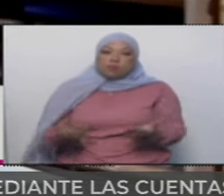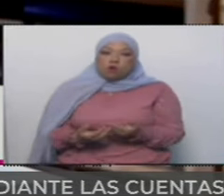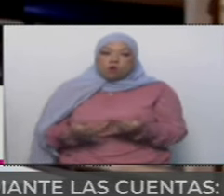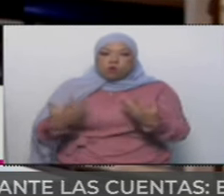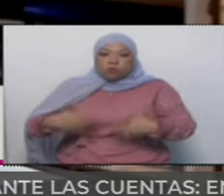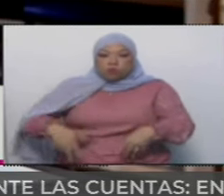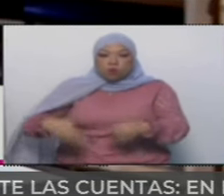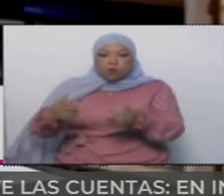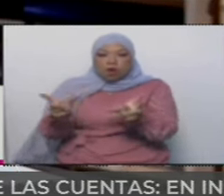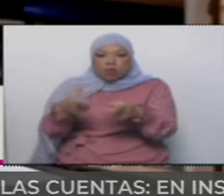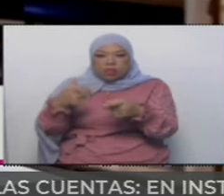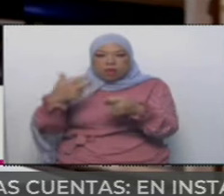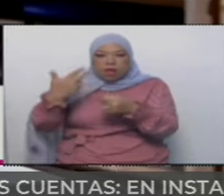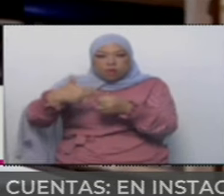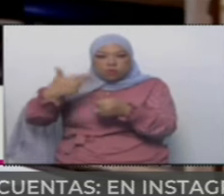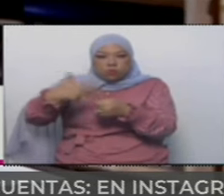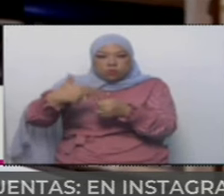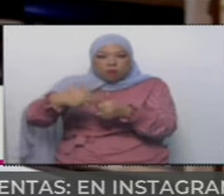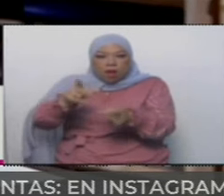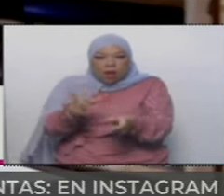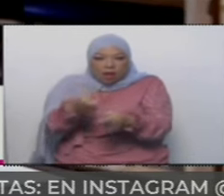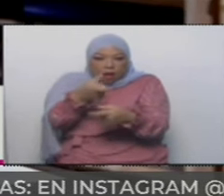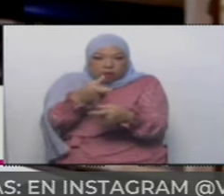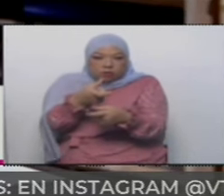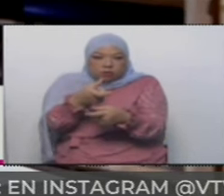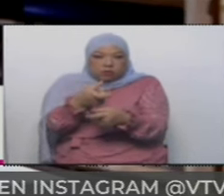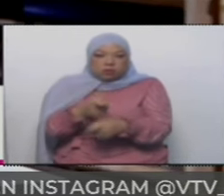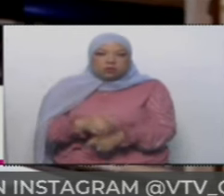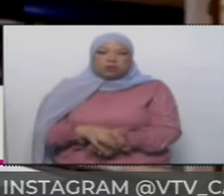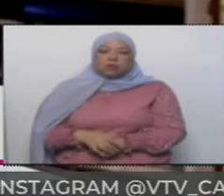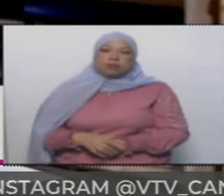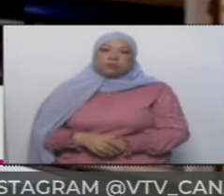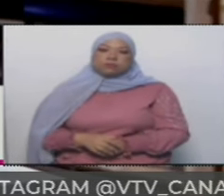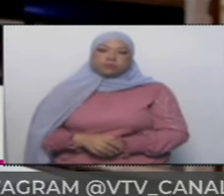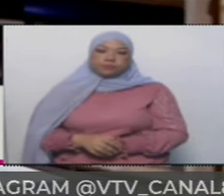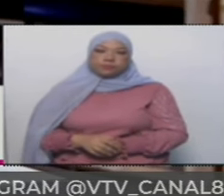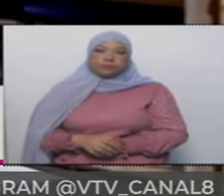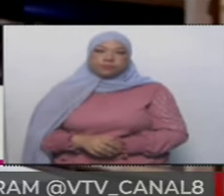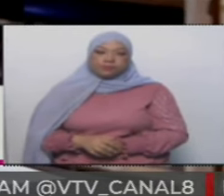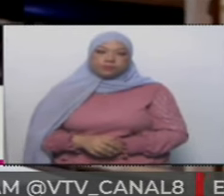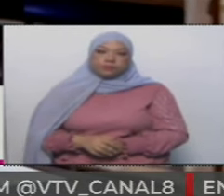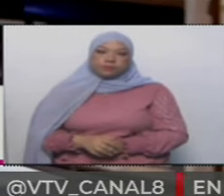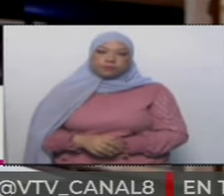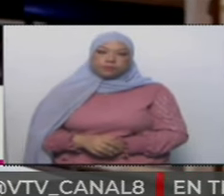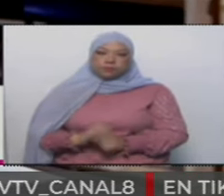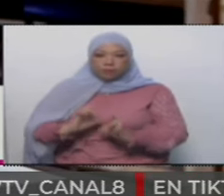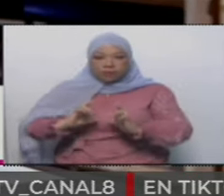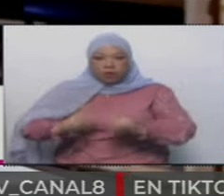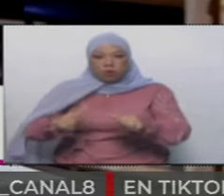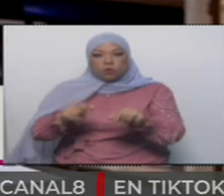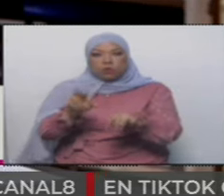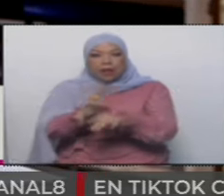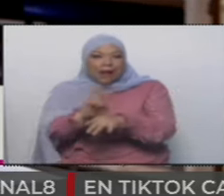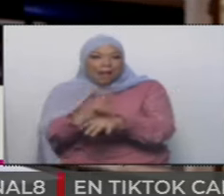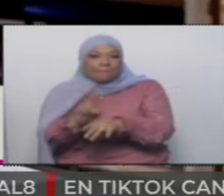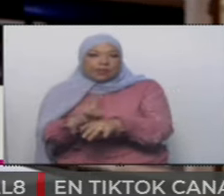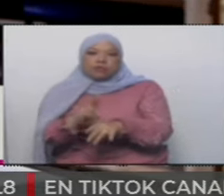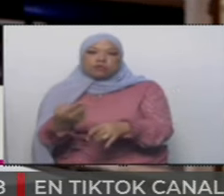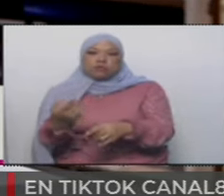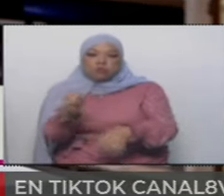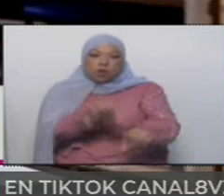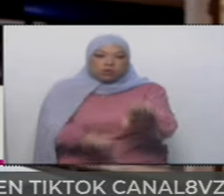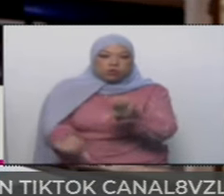mundo en gas y está en las puertas ya con asociaciones